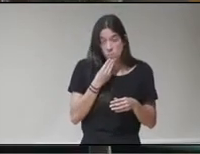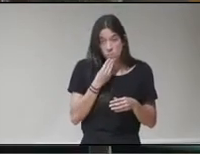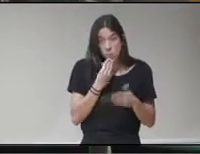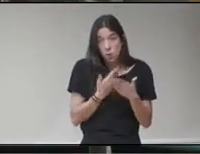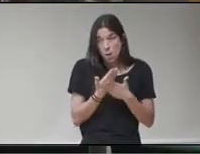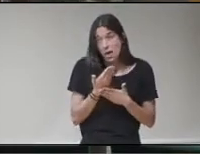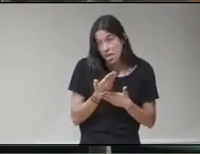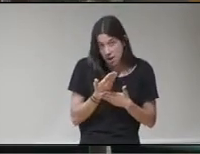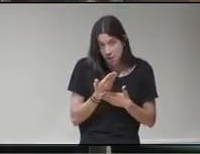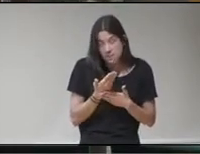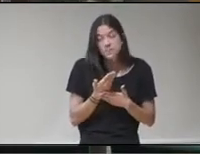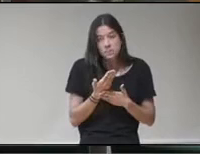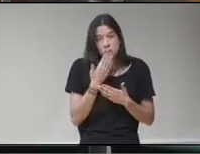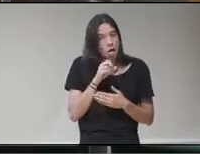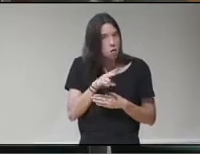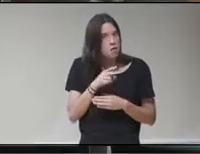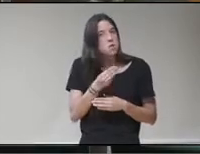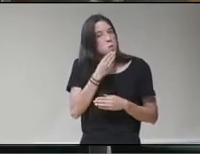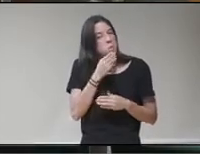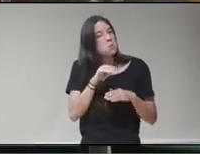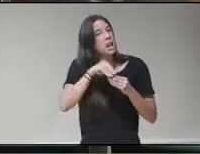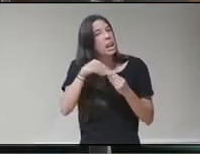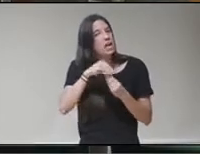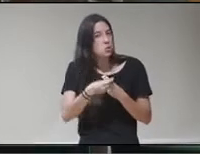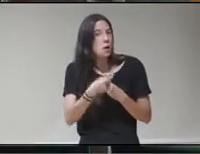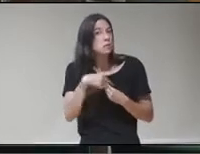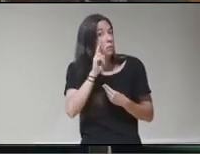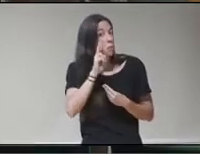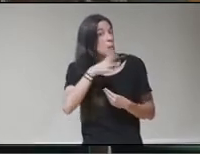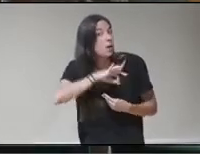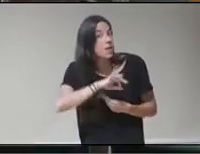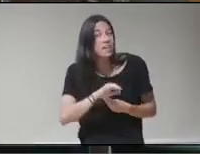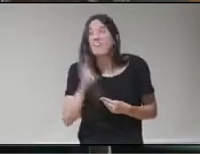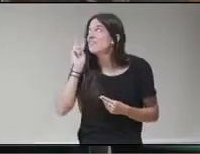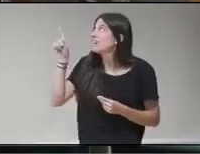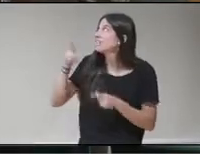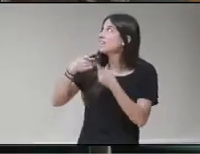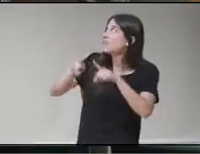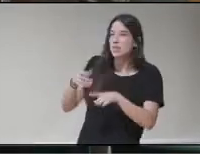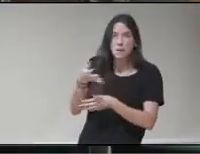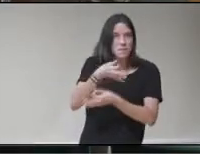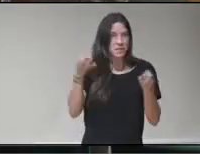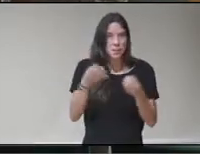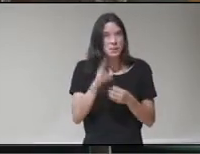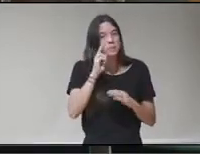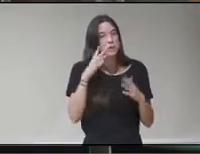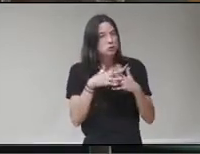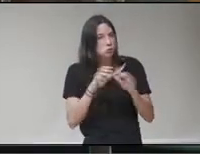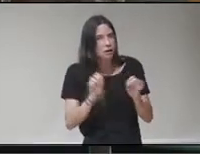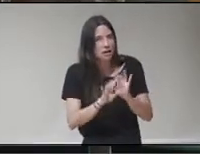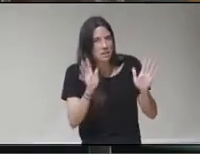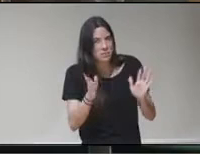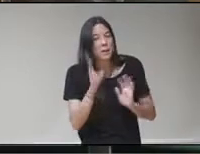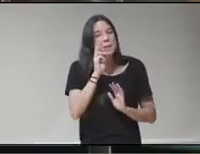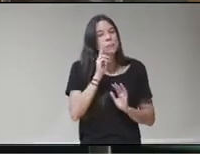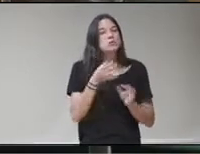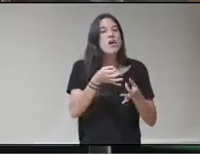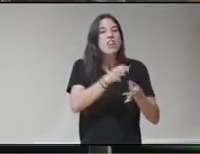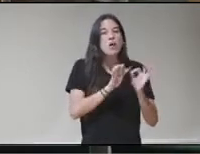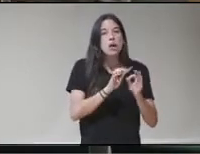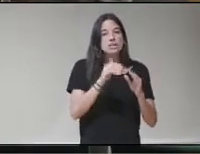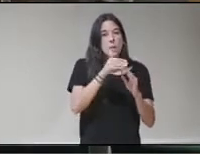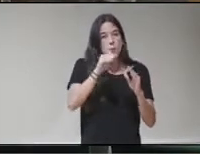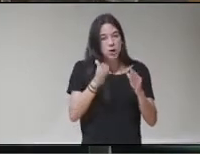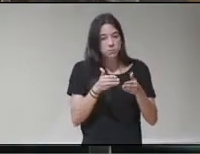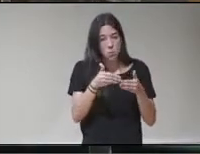hora al mediodía, y podéis ver que es perfectamente distinguible en su estructura. Tenemos las células poligonales con las paredes